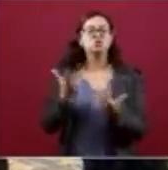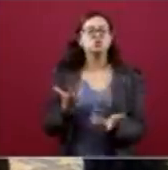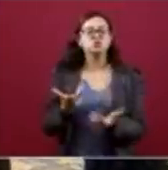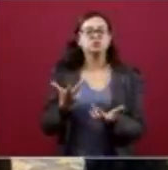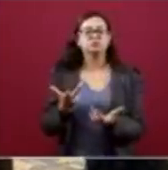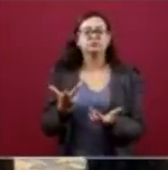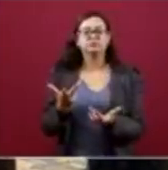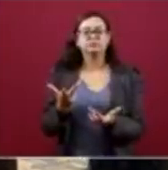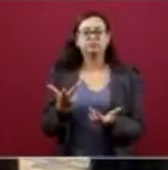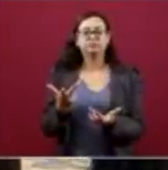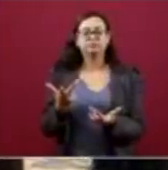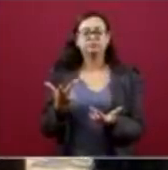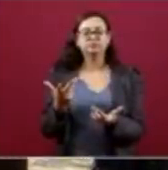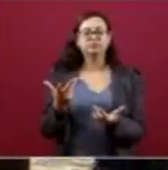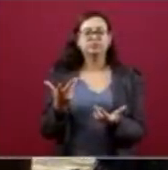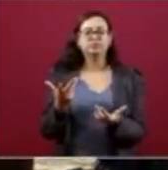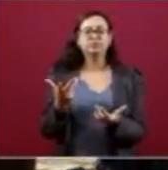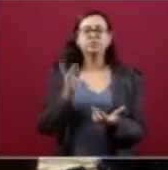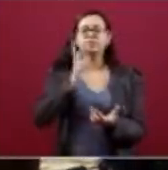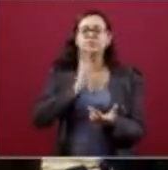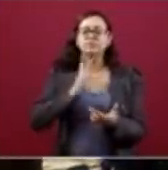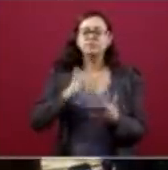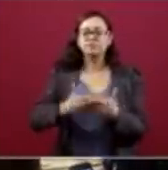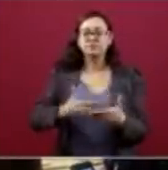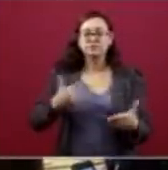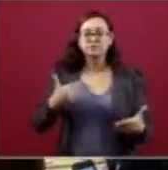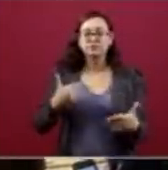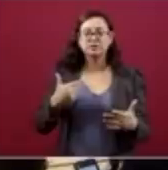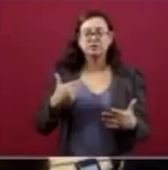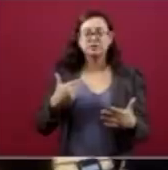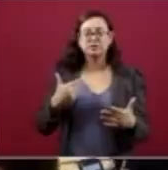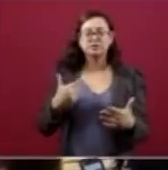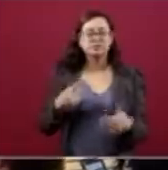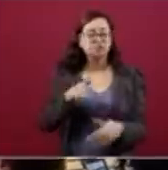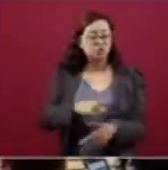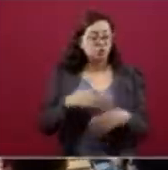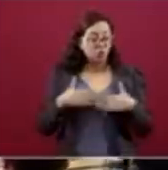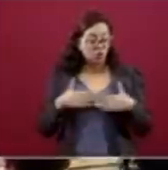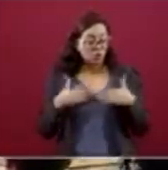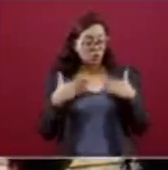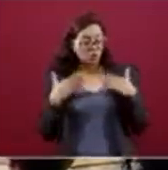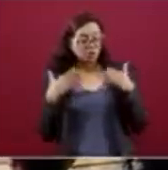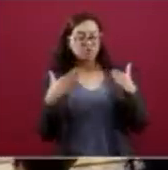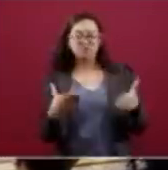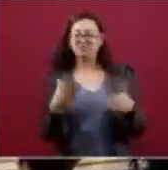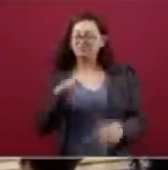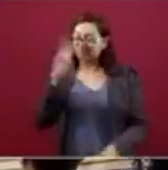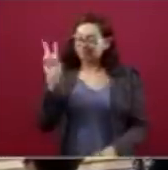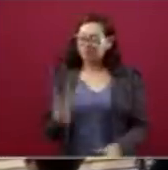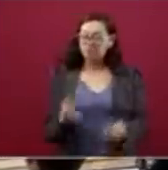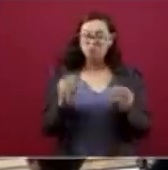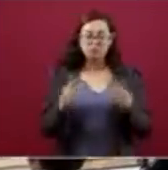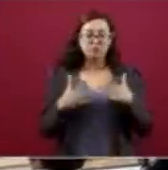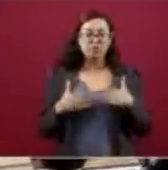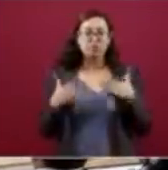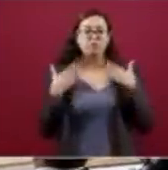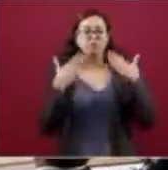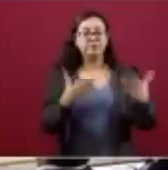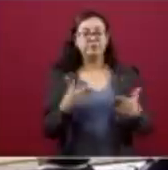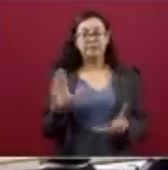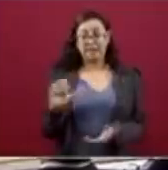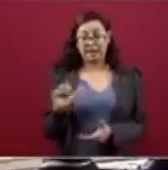Antes de la expropiación le tenía tanta confianza el general Cárdenas que con él fue que habló